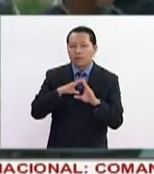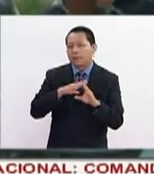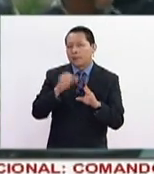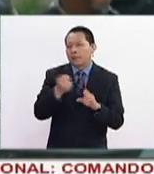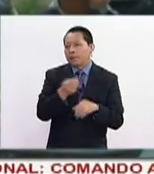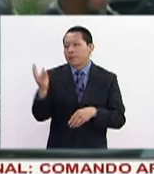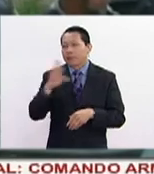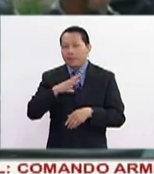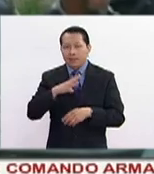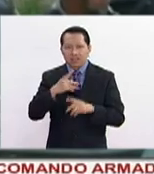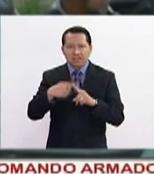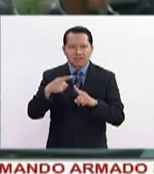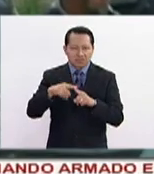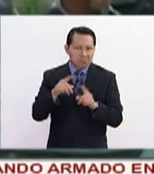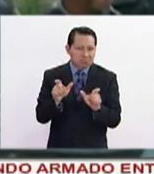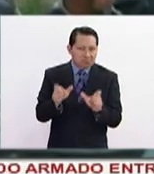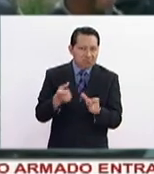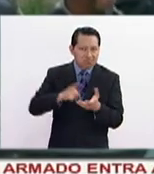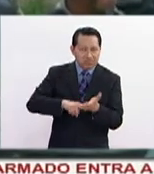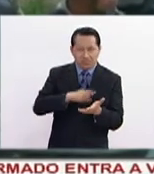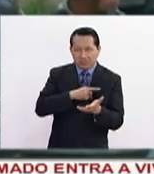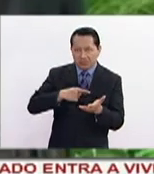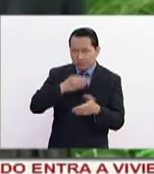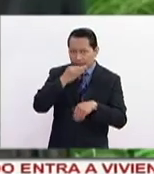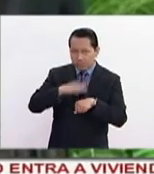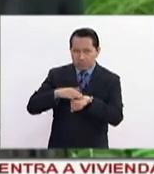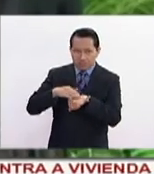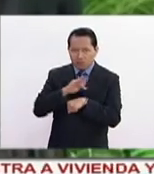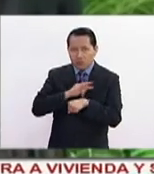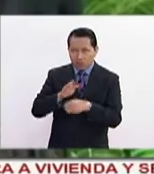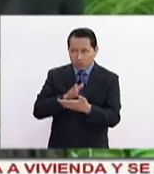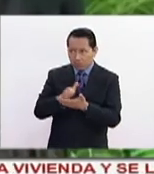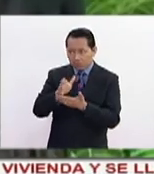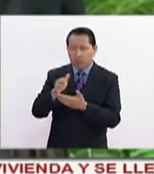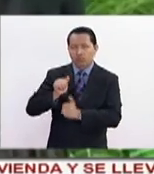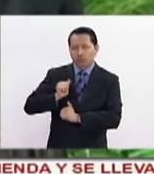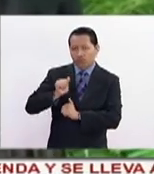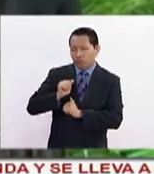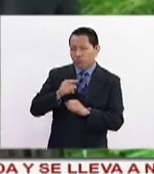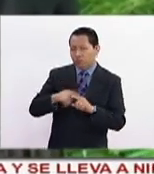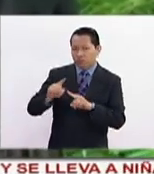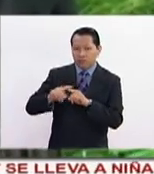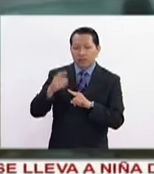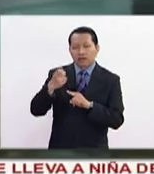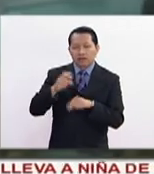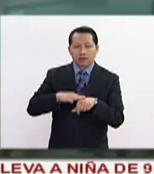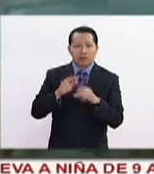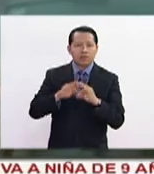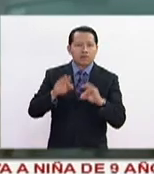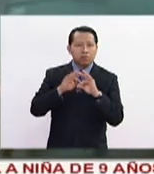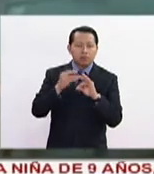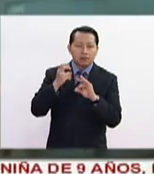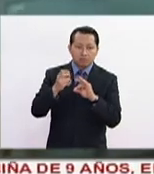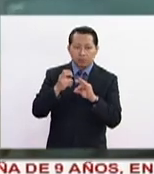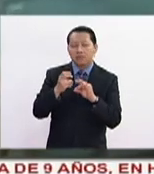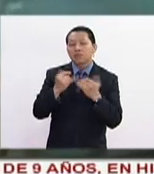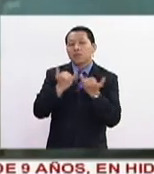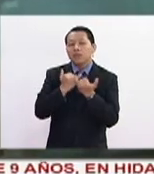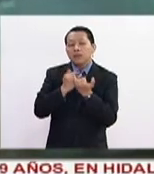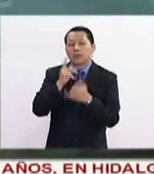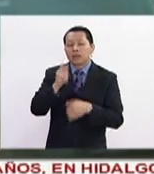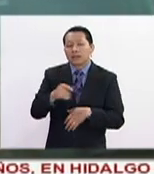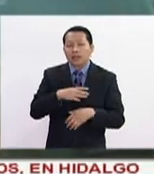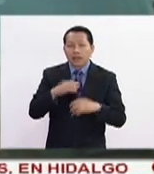la seguridad interior, para que puedan tener presencia las fuerzas federales. Creo que eso es por demás fundamental, que sea